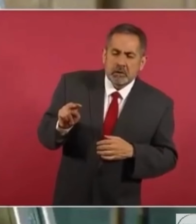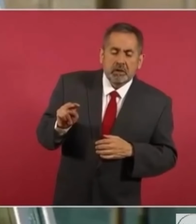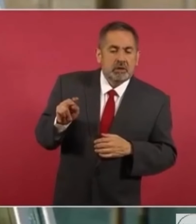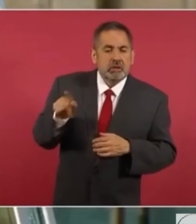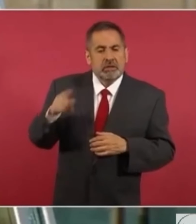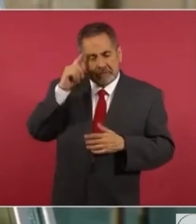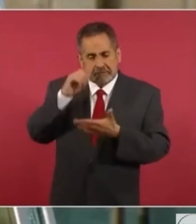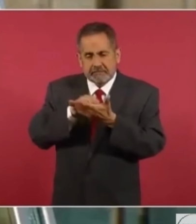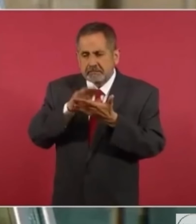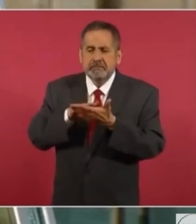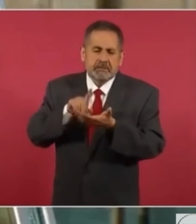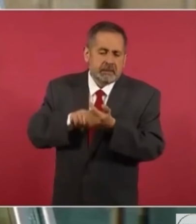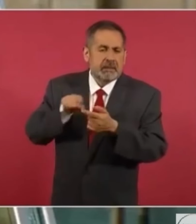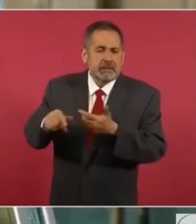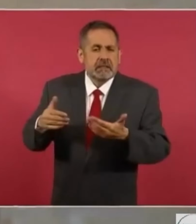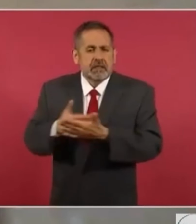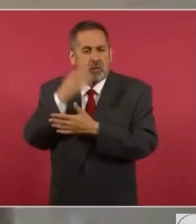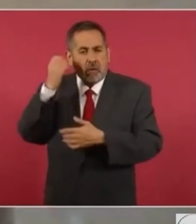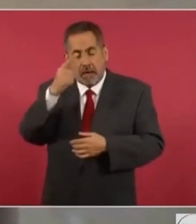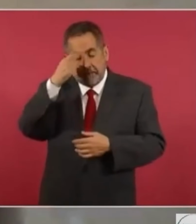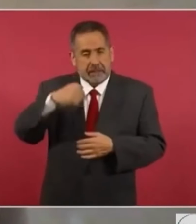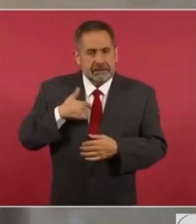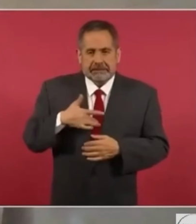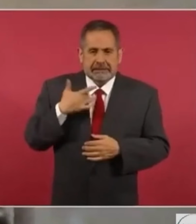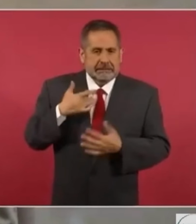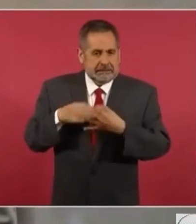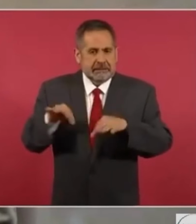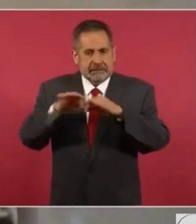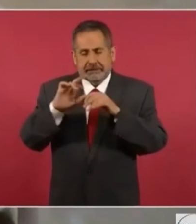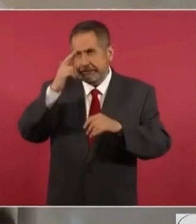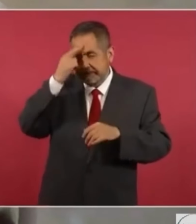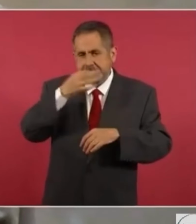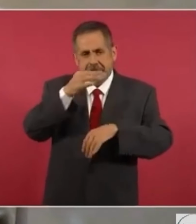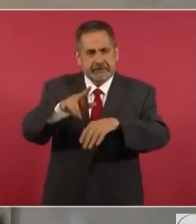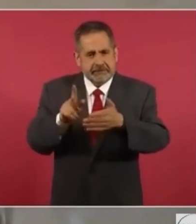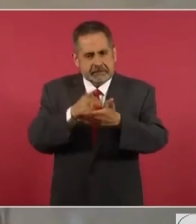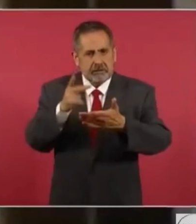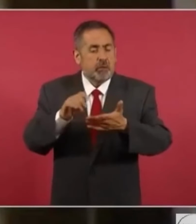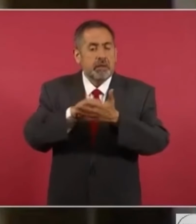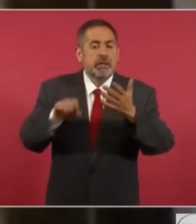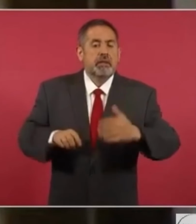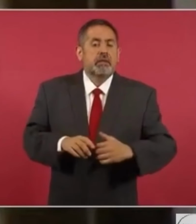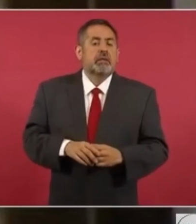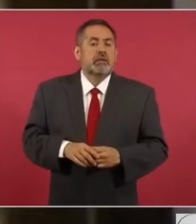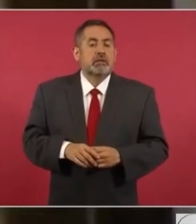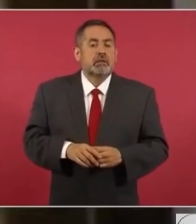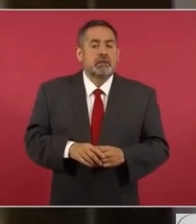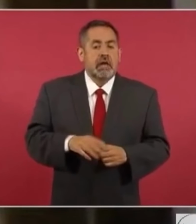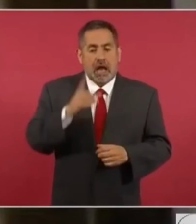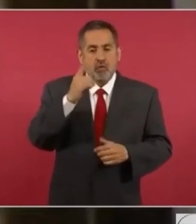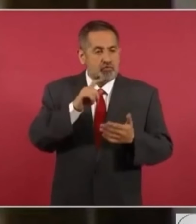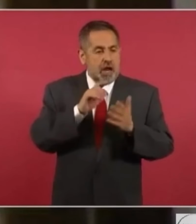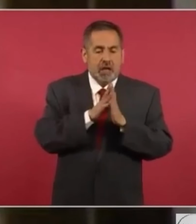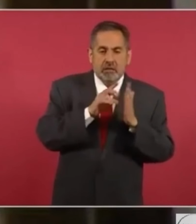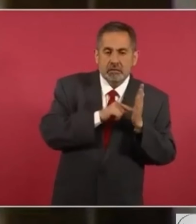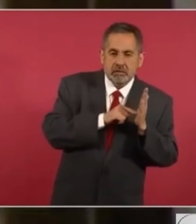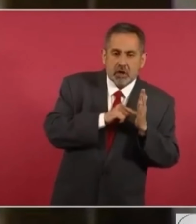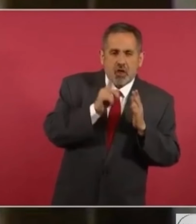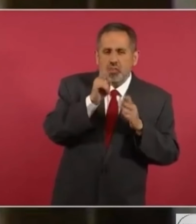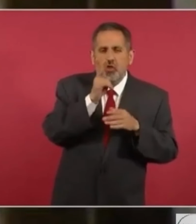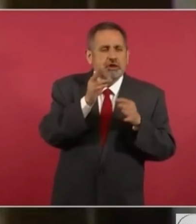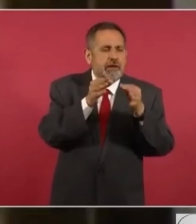de origen y que a mí siempre me ha parecido muy importante repetir. Por ejemplo, hay un apunte de